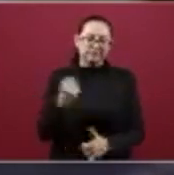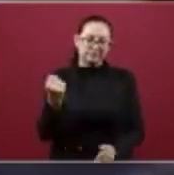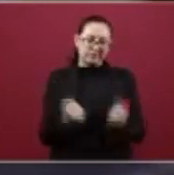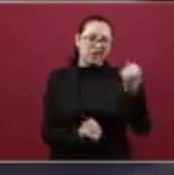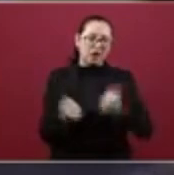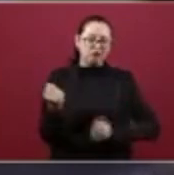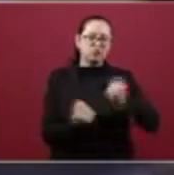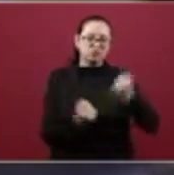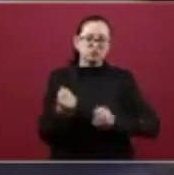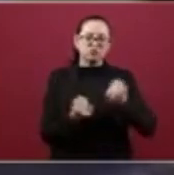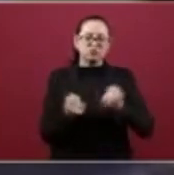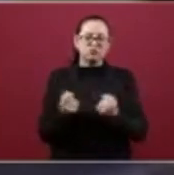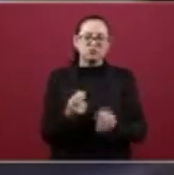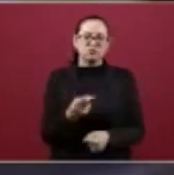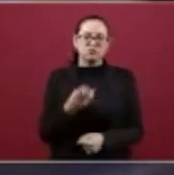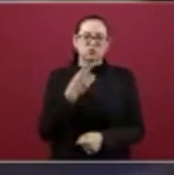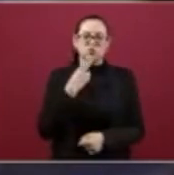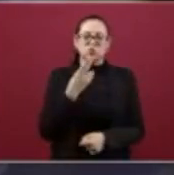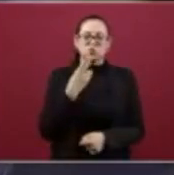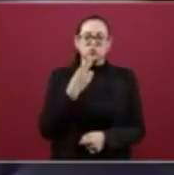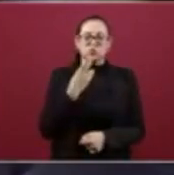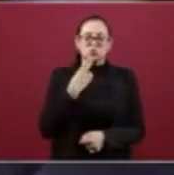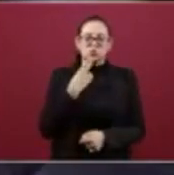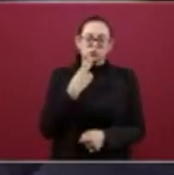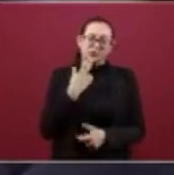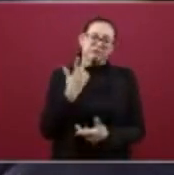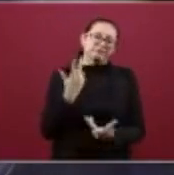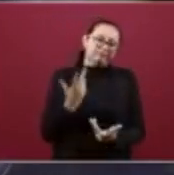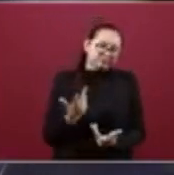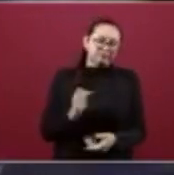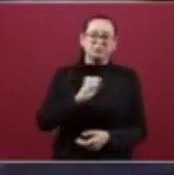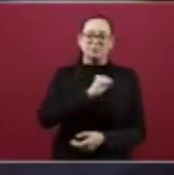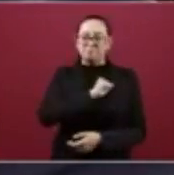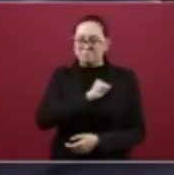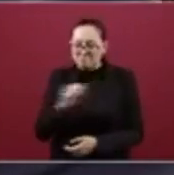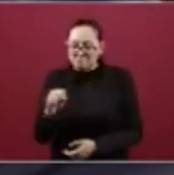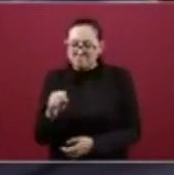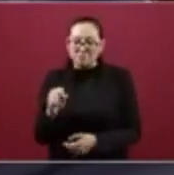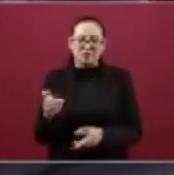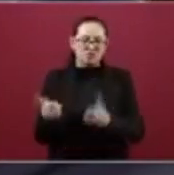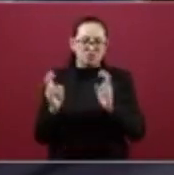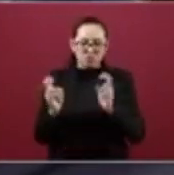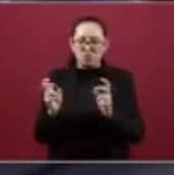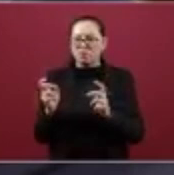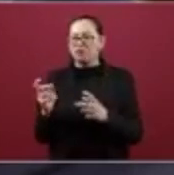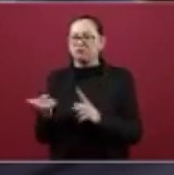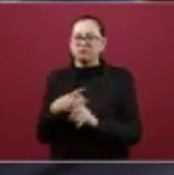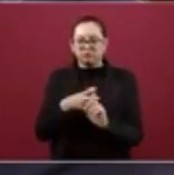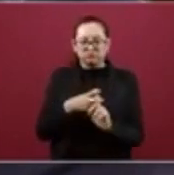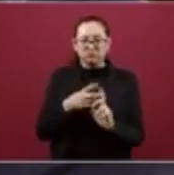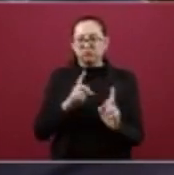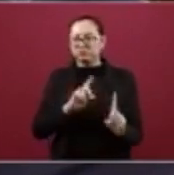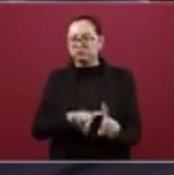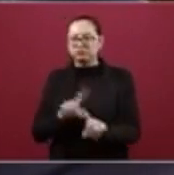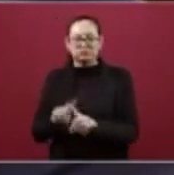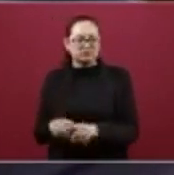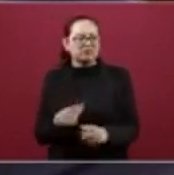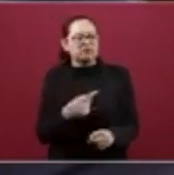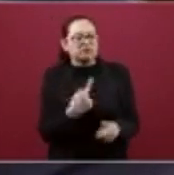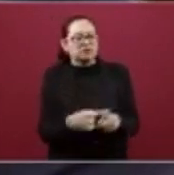vehículos para cometer ilícitos y no se sabe de